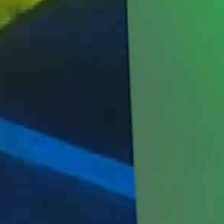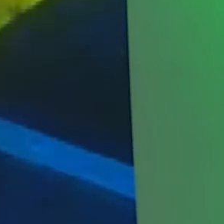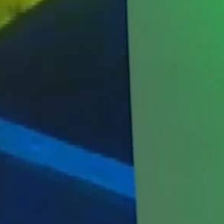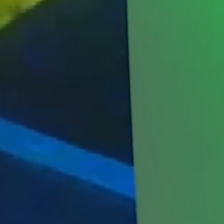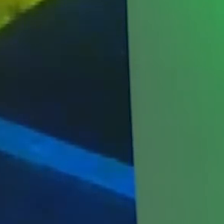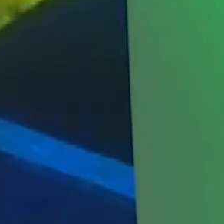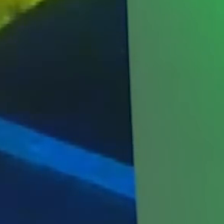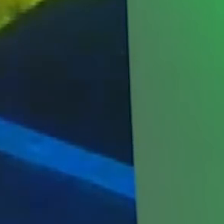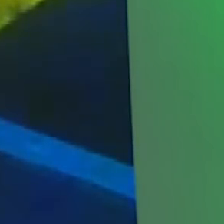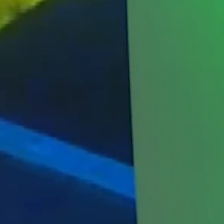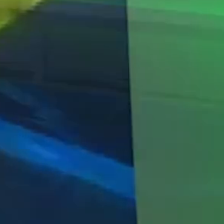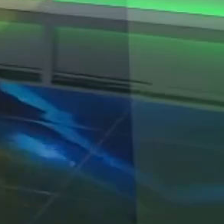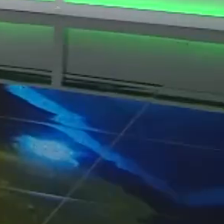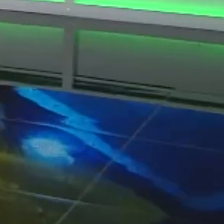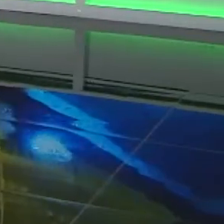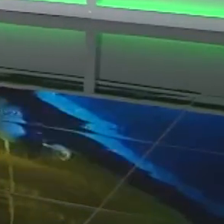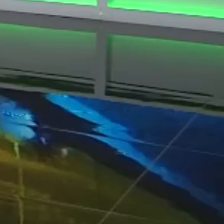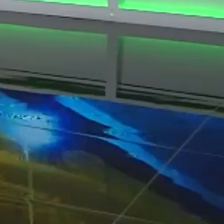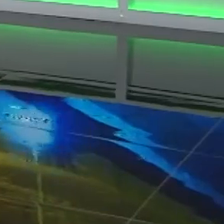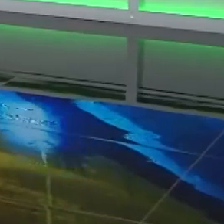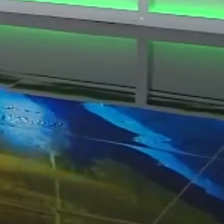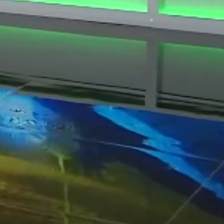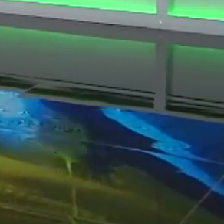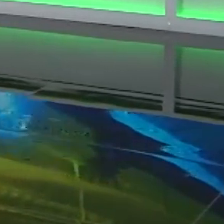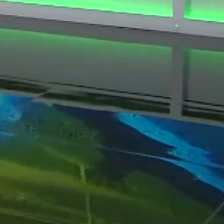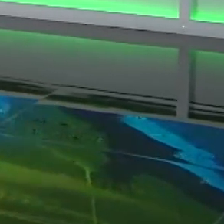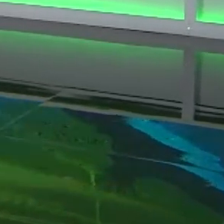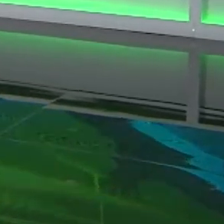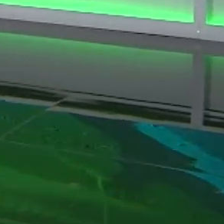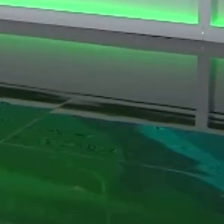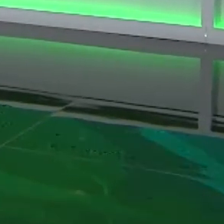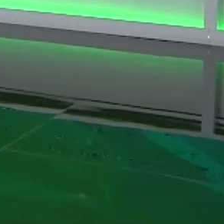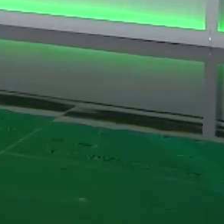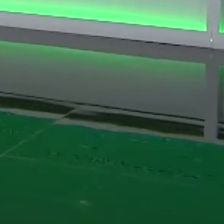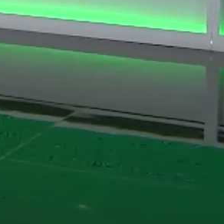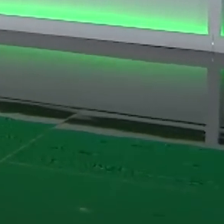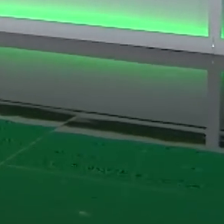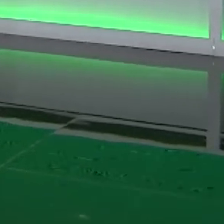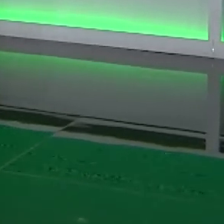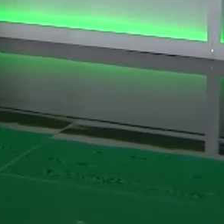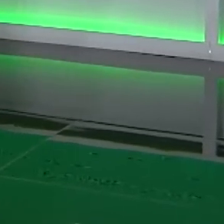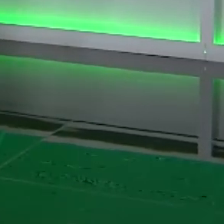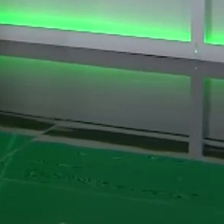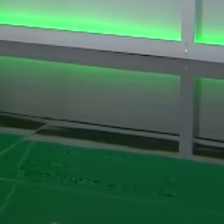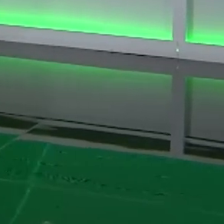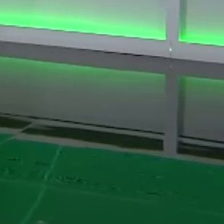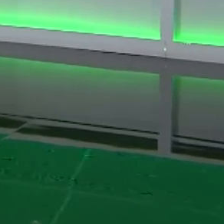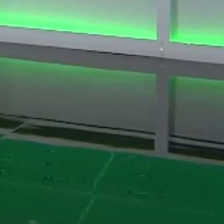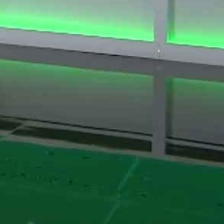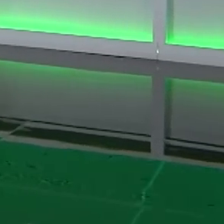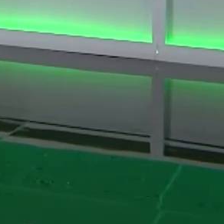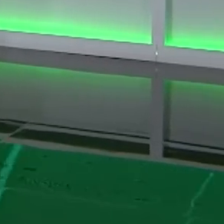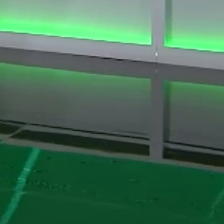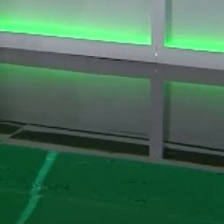máxima de 21 Así es que también tenemos para el lunes probabilidad alta de lluvias bueno bien Así que nada aprovechar